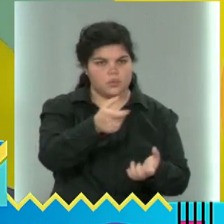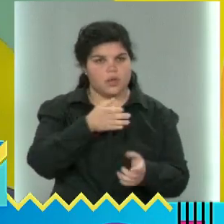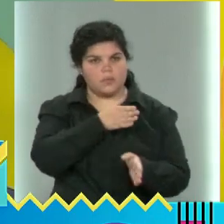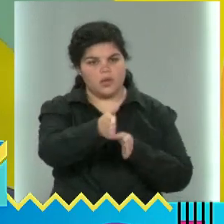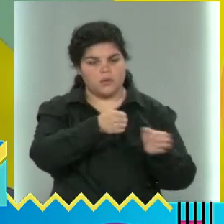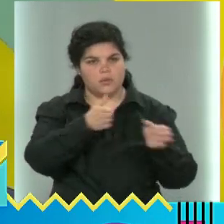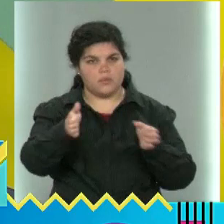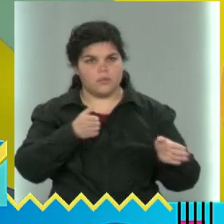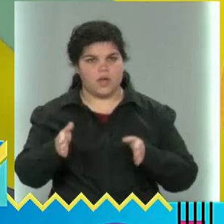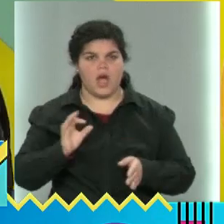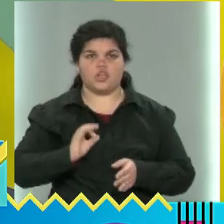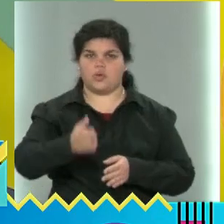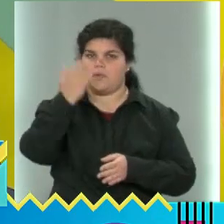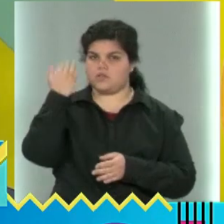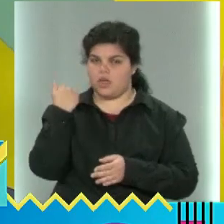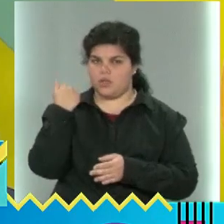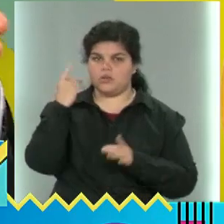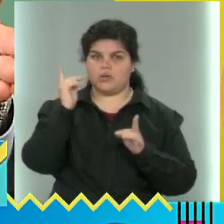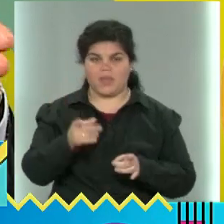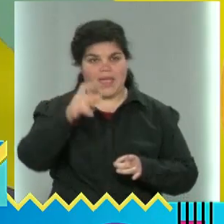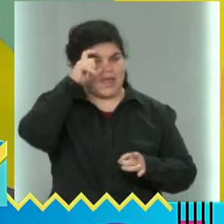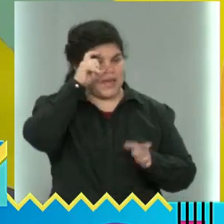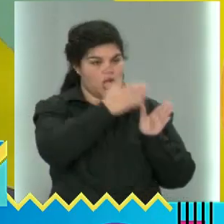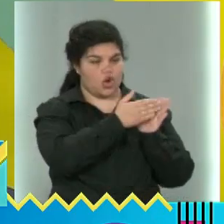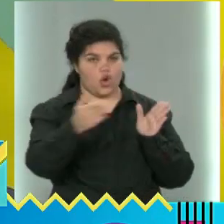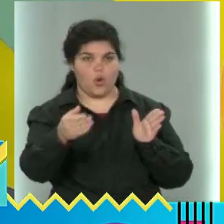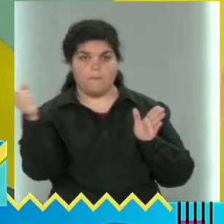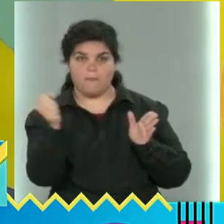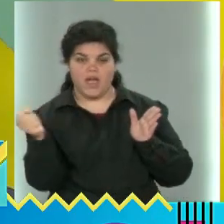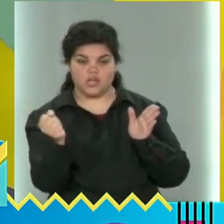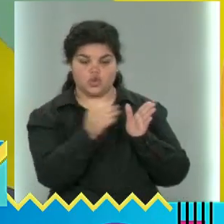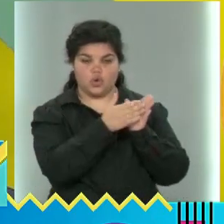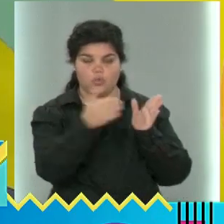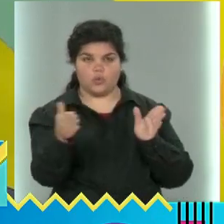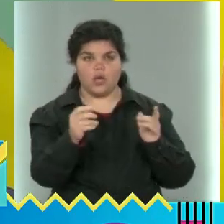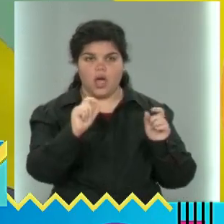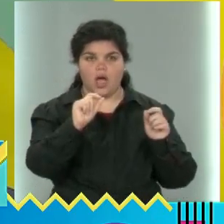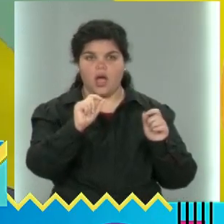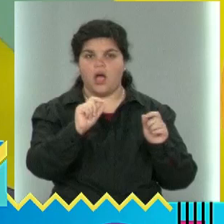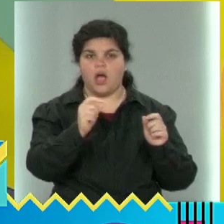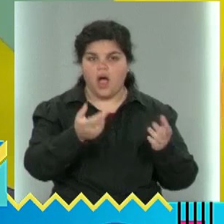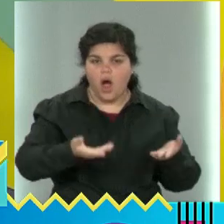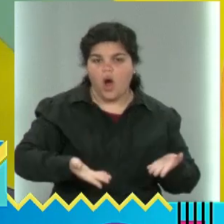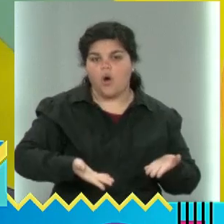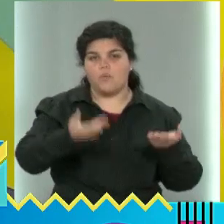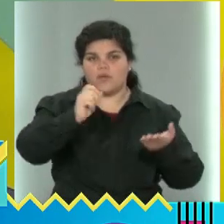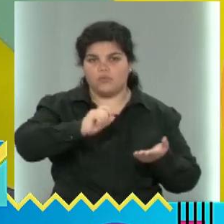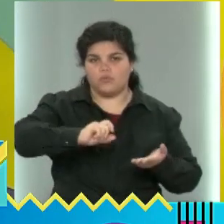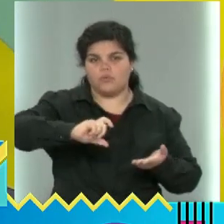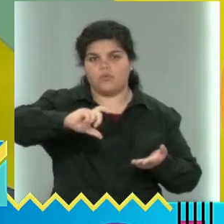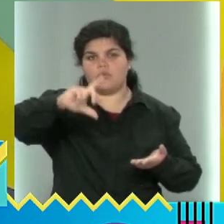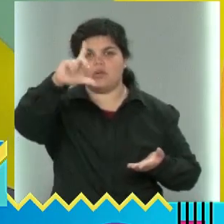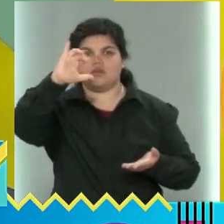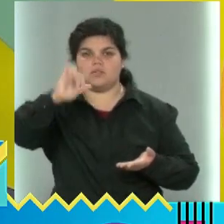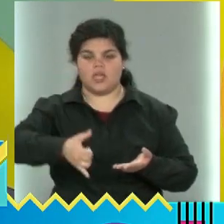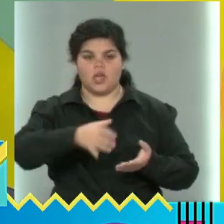tomando datos desde el año pasado, y lo que va desde enero a mayo, hemos tenido crecimientos en todos los meses en el tema de